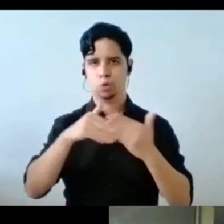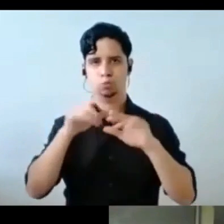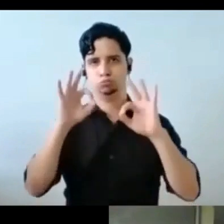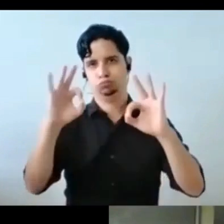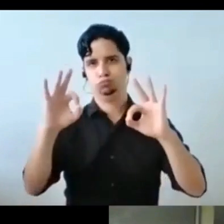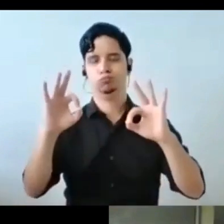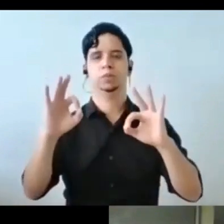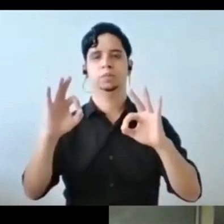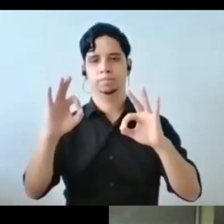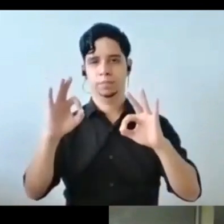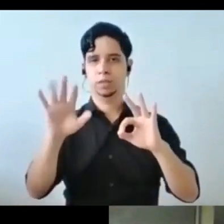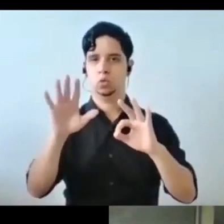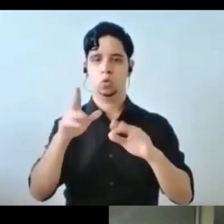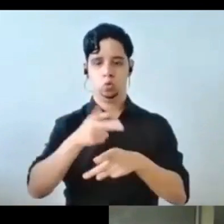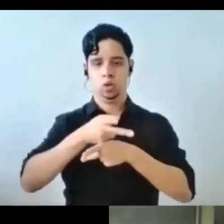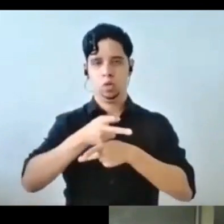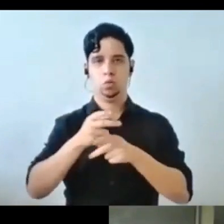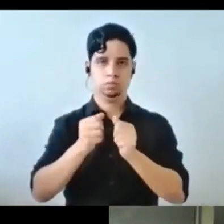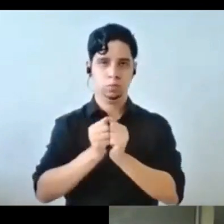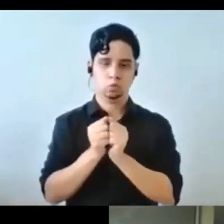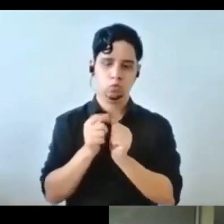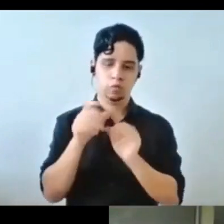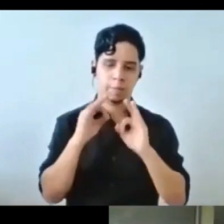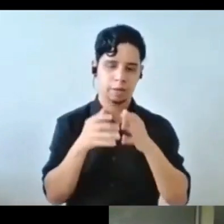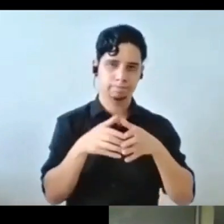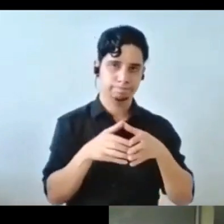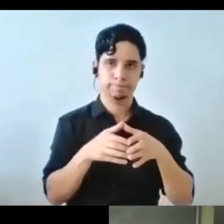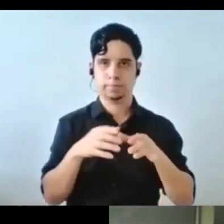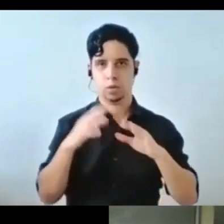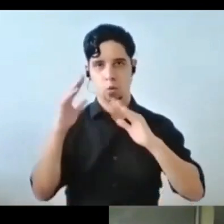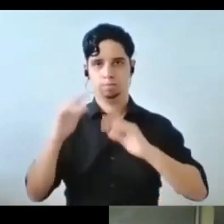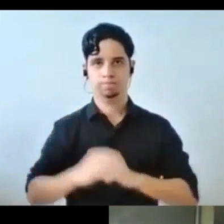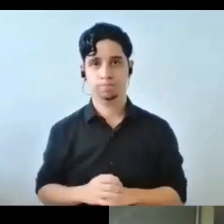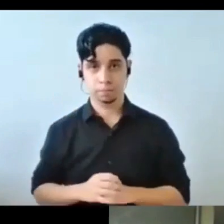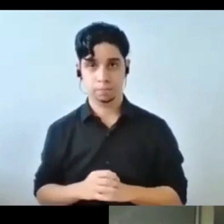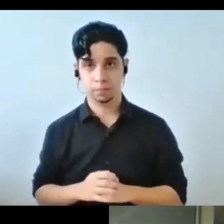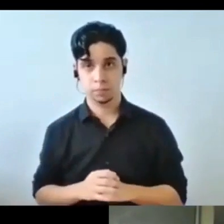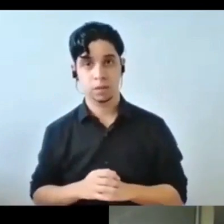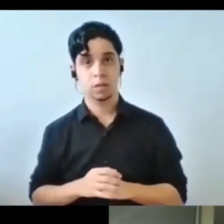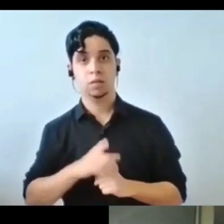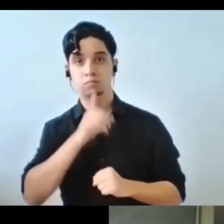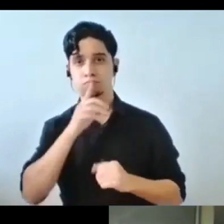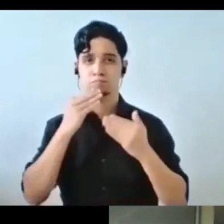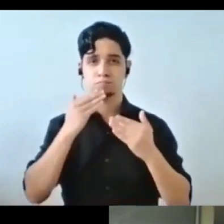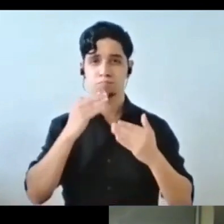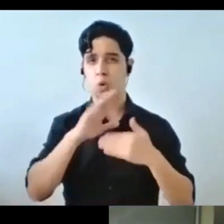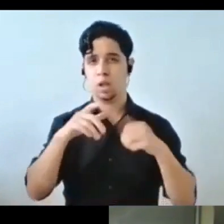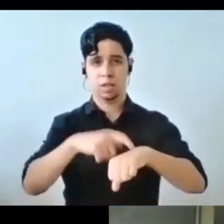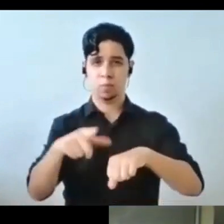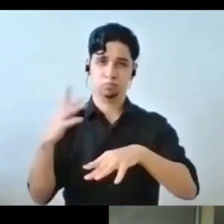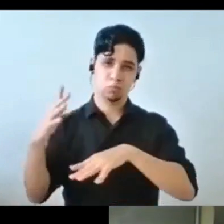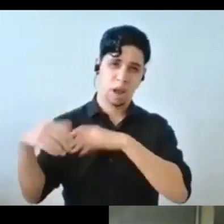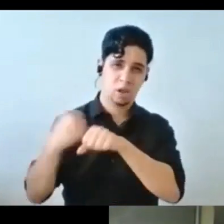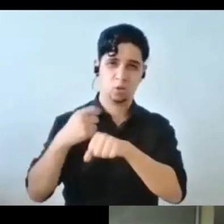en orden, guardadito con tu familia. Así que, Robert, también hay que Gracias por todo tu cariño durante tantos